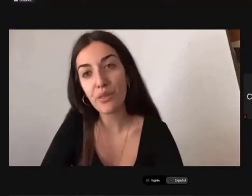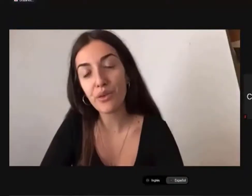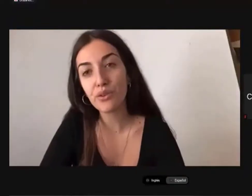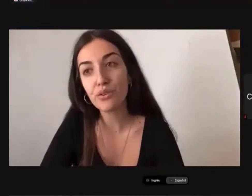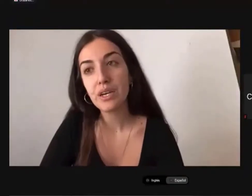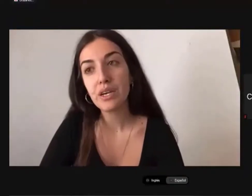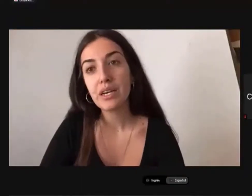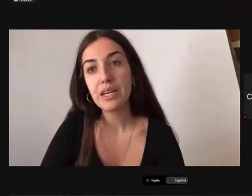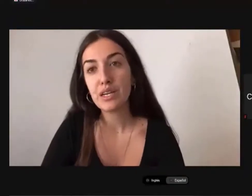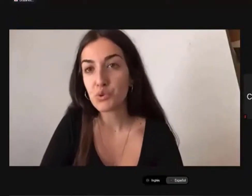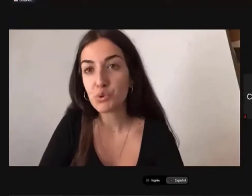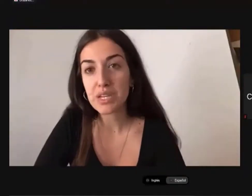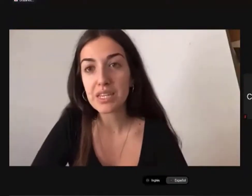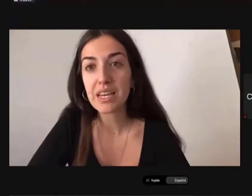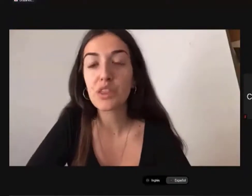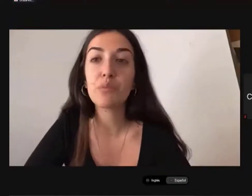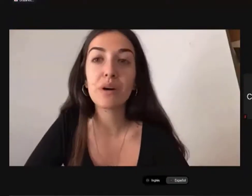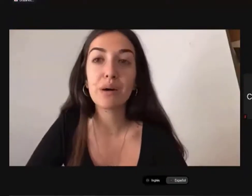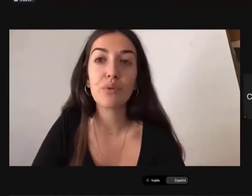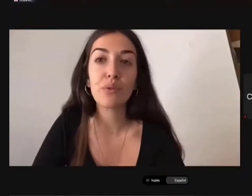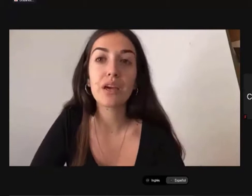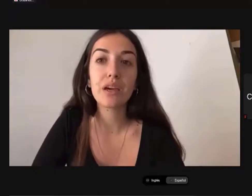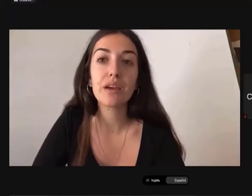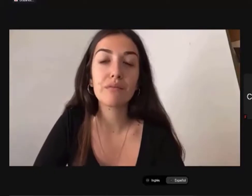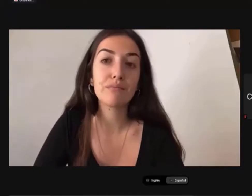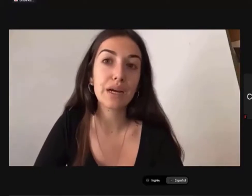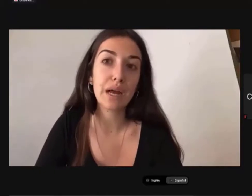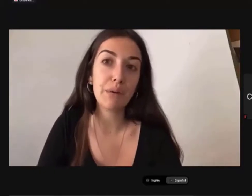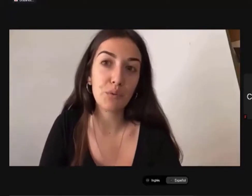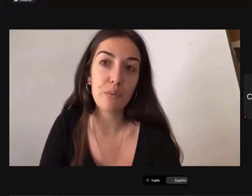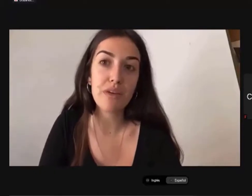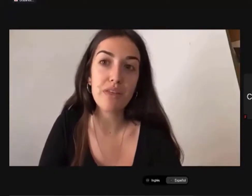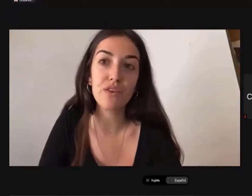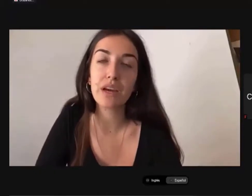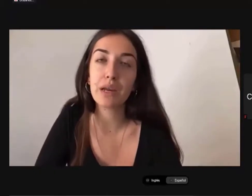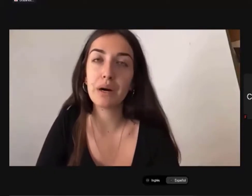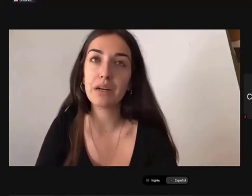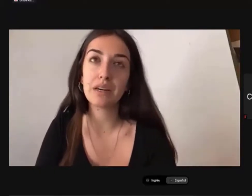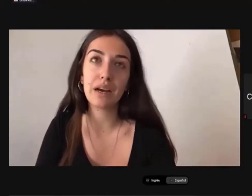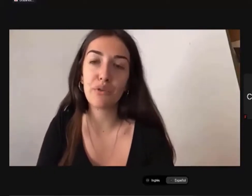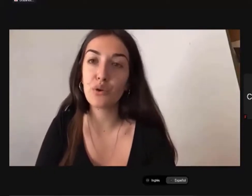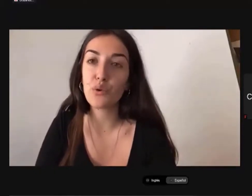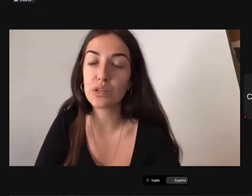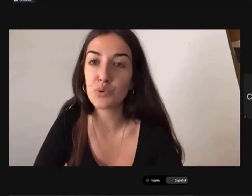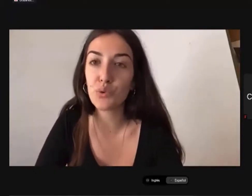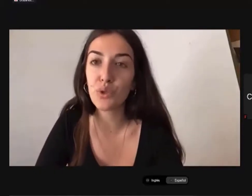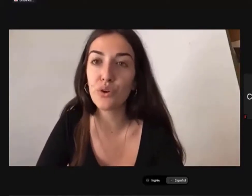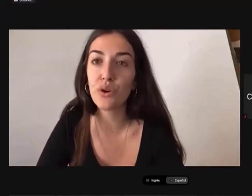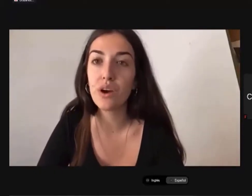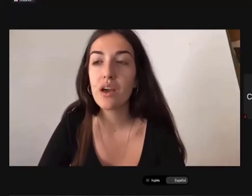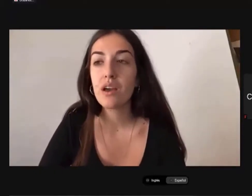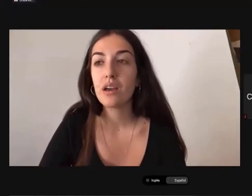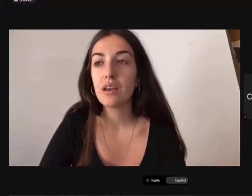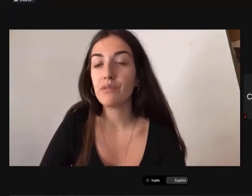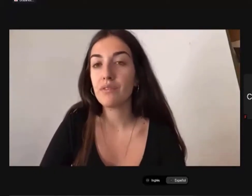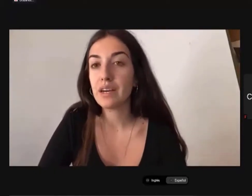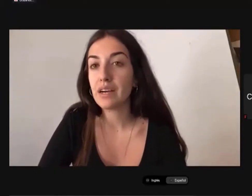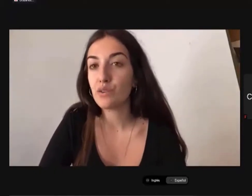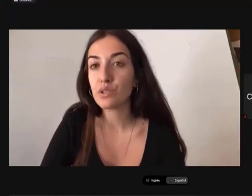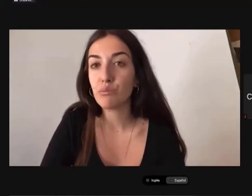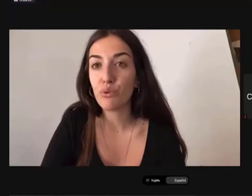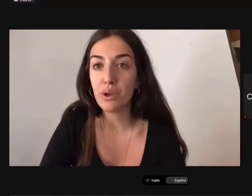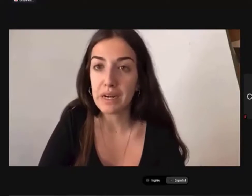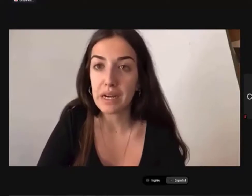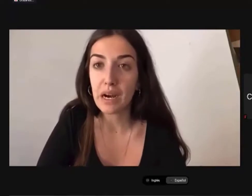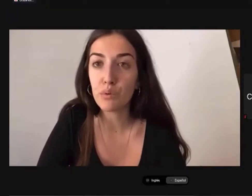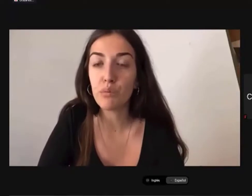una canción y la estuvimos ensayando para poder grabar un vídeo y grabar la canción en un estudio. Al